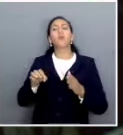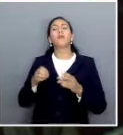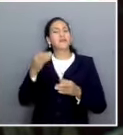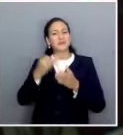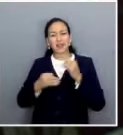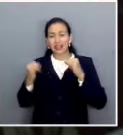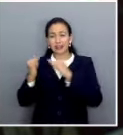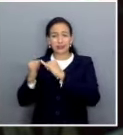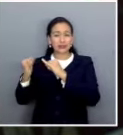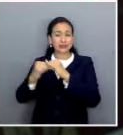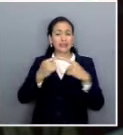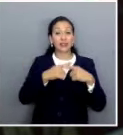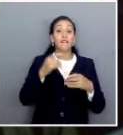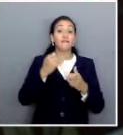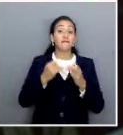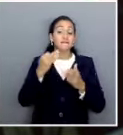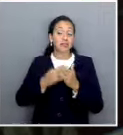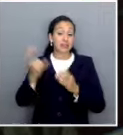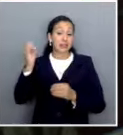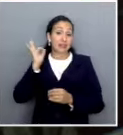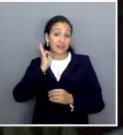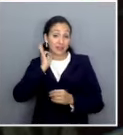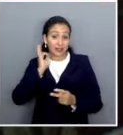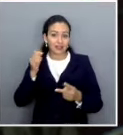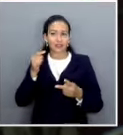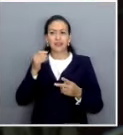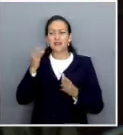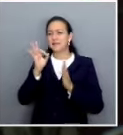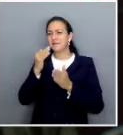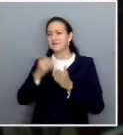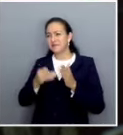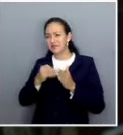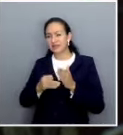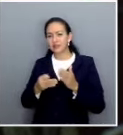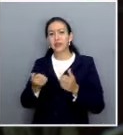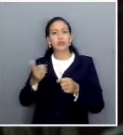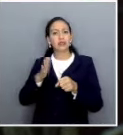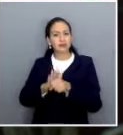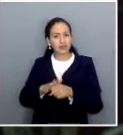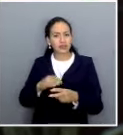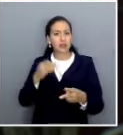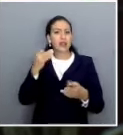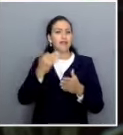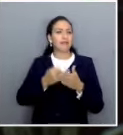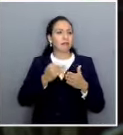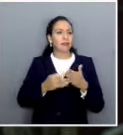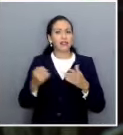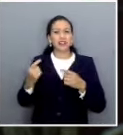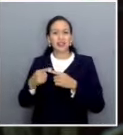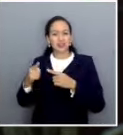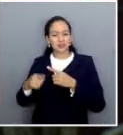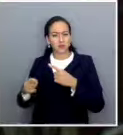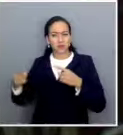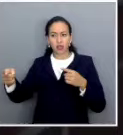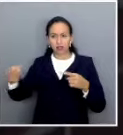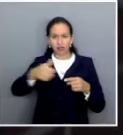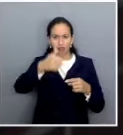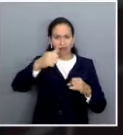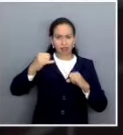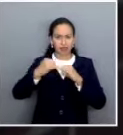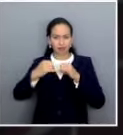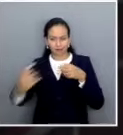fiscalías, faltan muchos órganos de la administración y de la Procuración de Justicia que tienen que ver con una reforma integral.